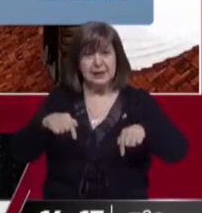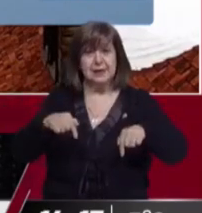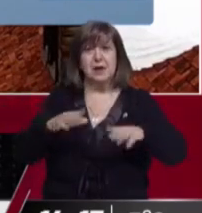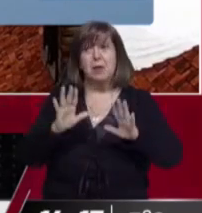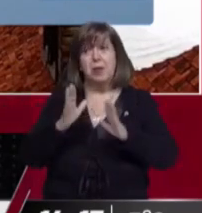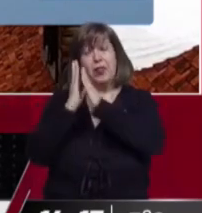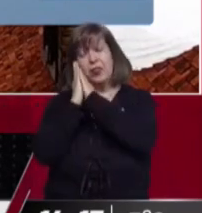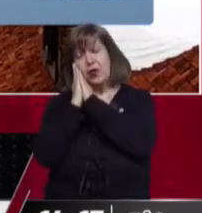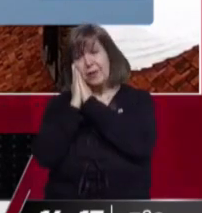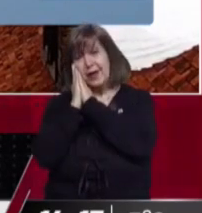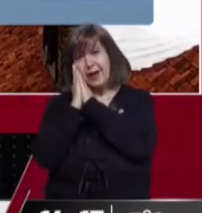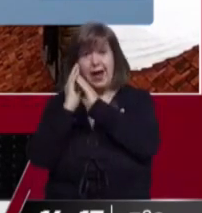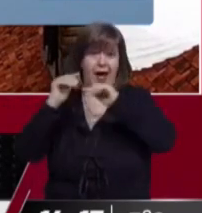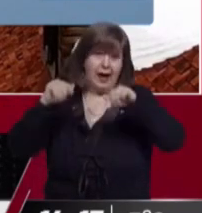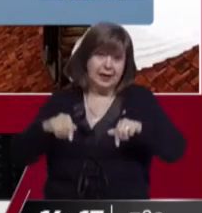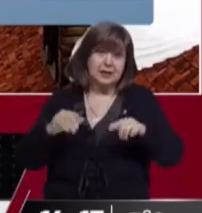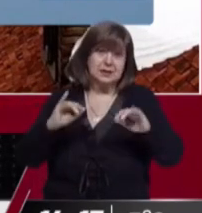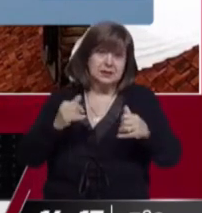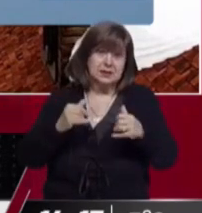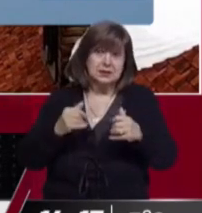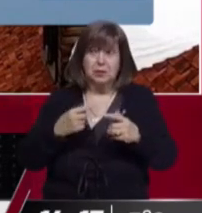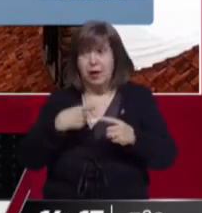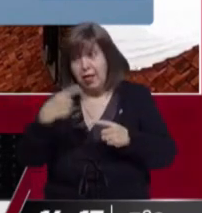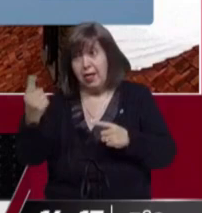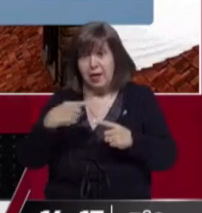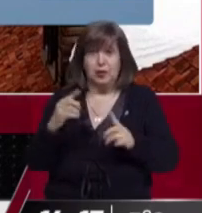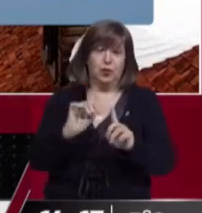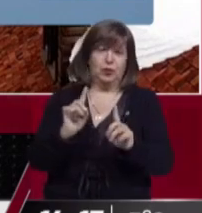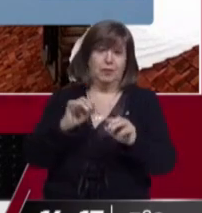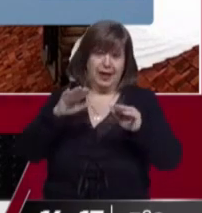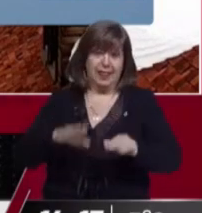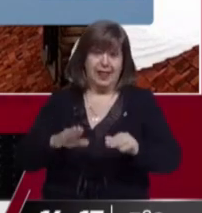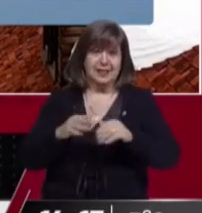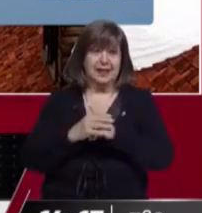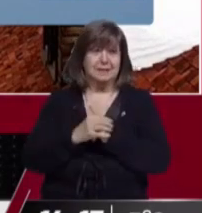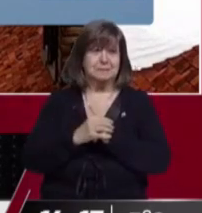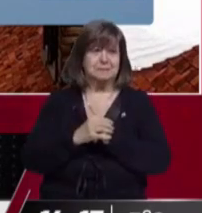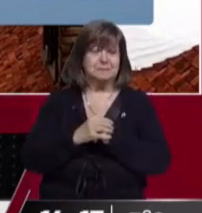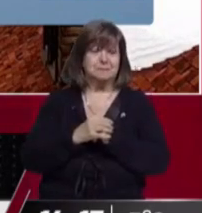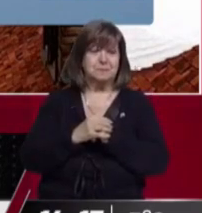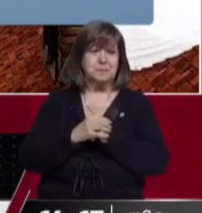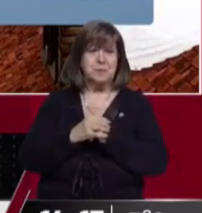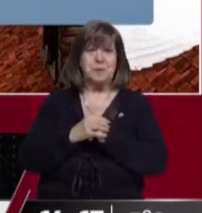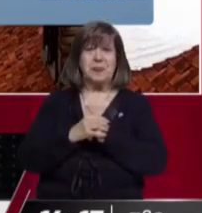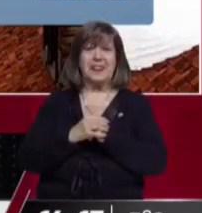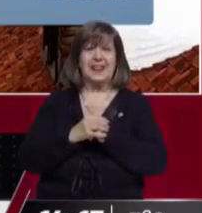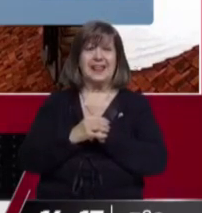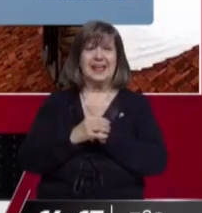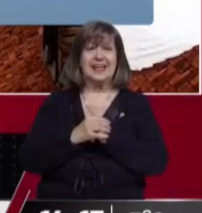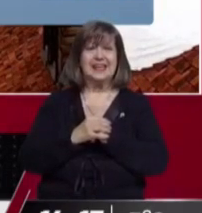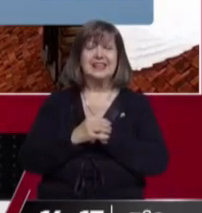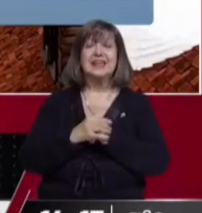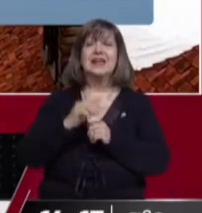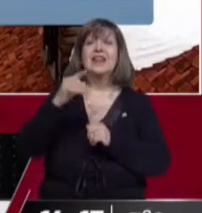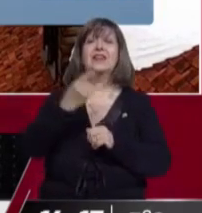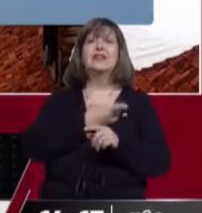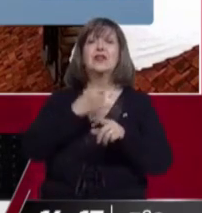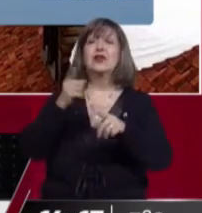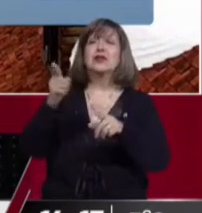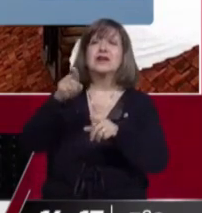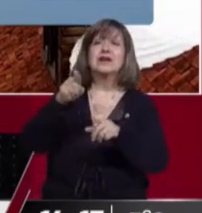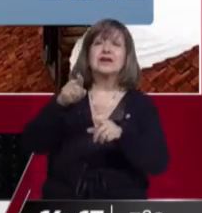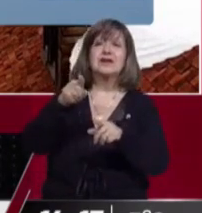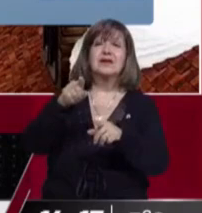podría ser y así ya no haces tantos kilómetros estamos saliendo la tele Mira nos están empezando a ver de